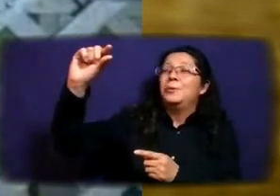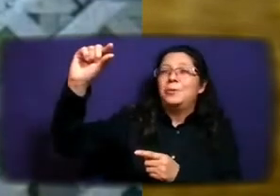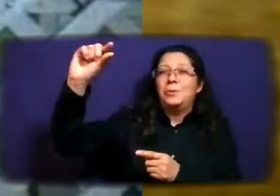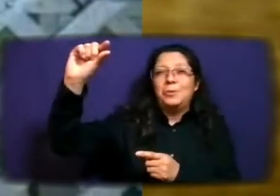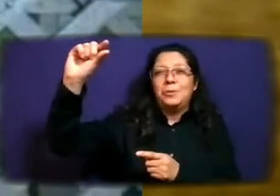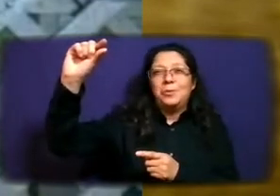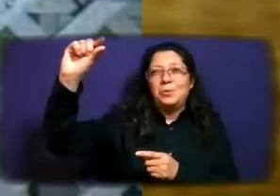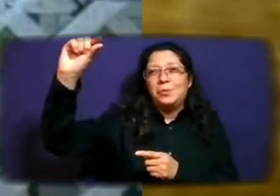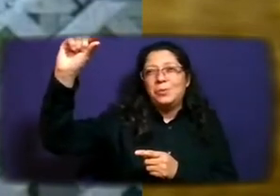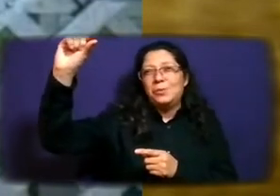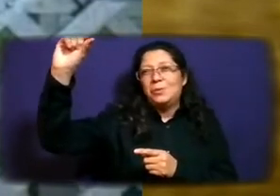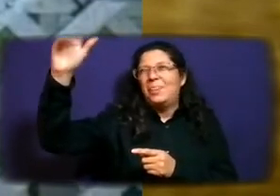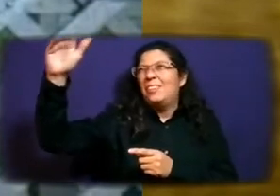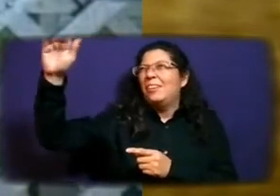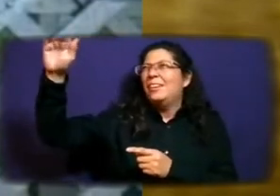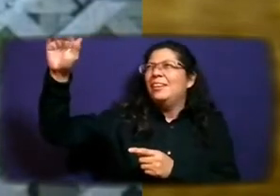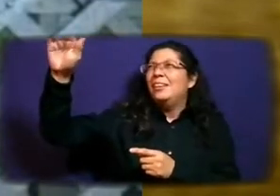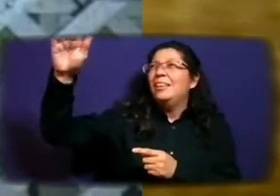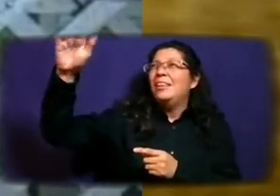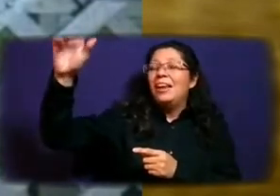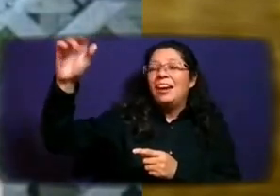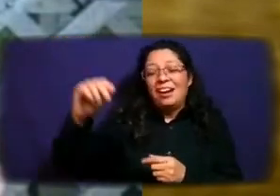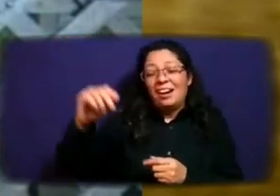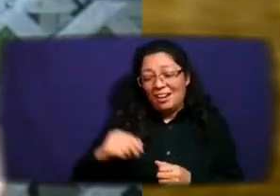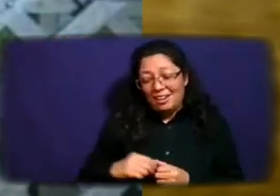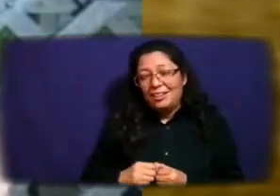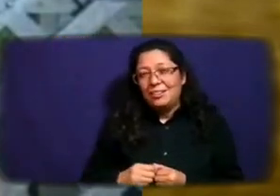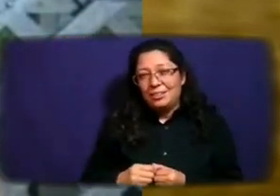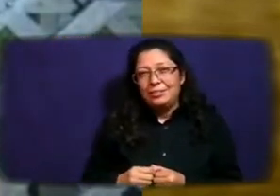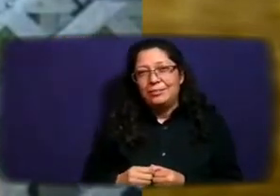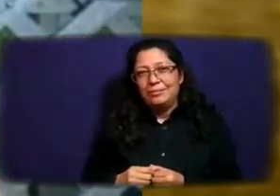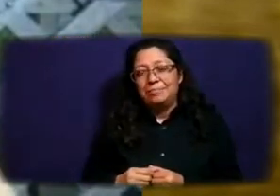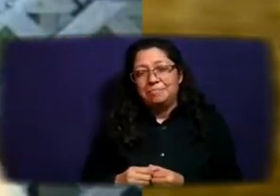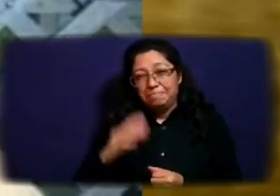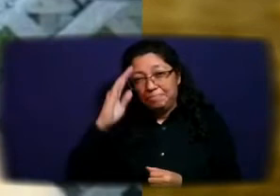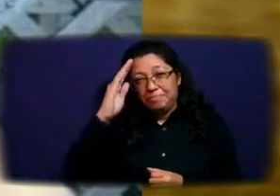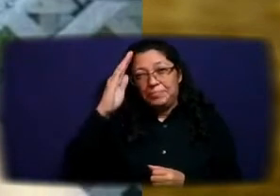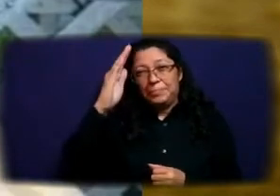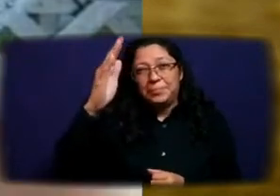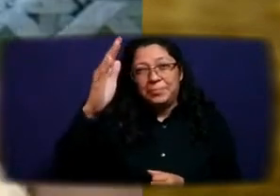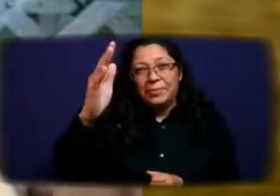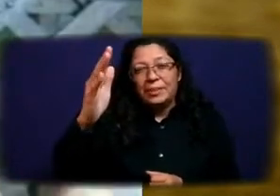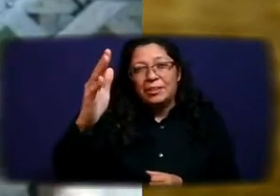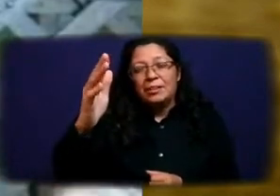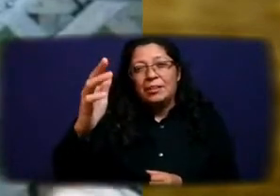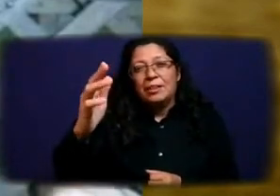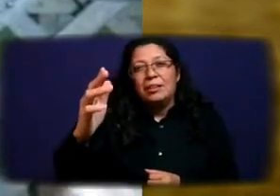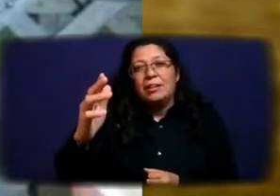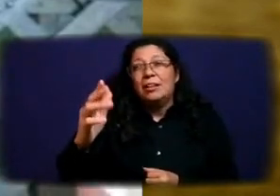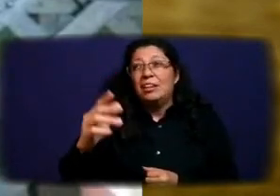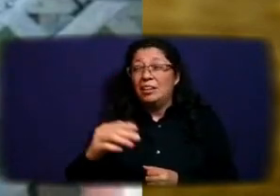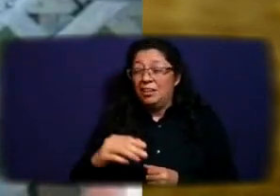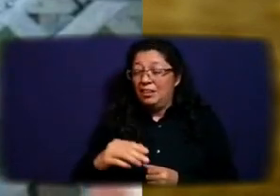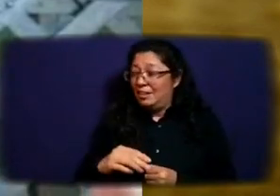Un día, él también se elevará sobre las copas de los árboles.